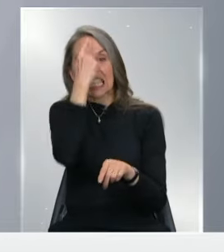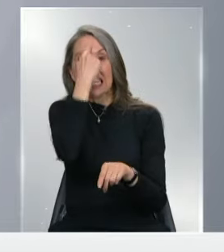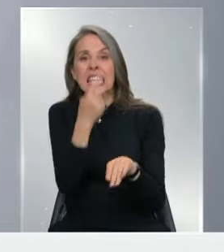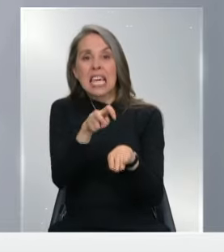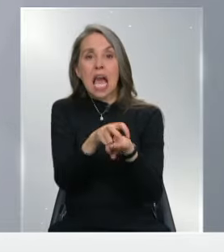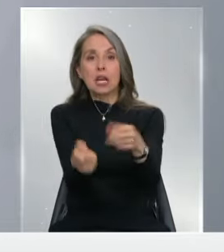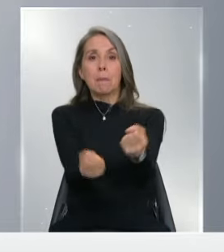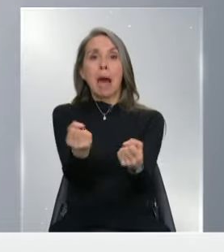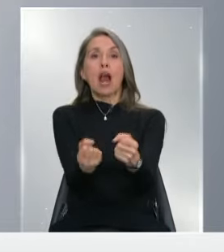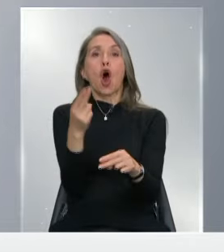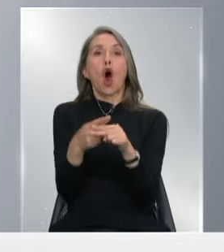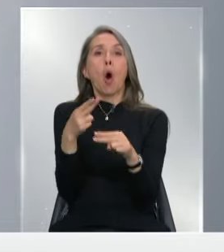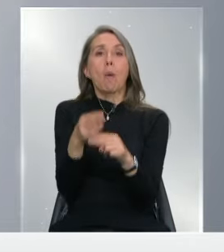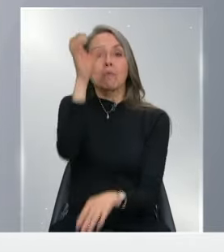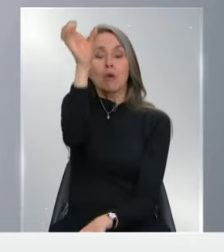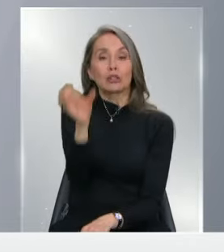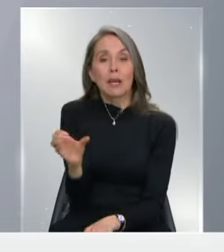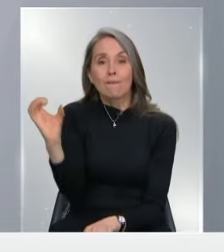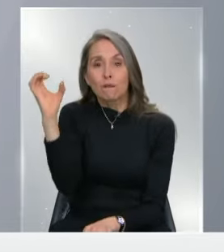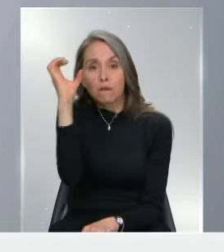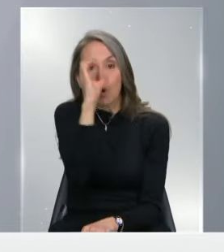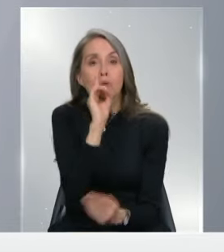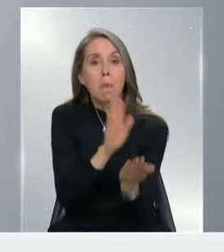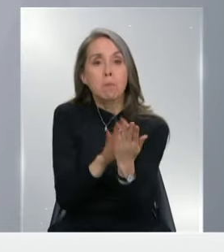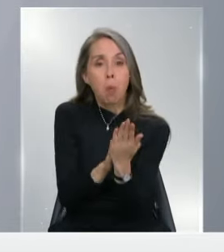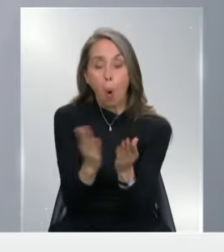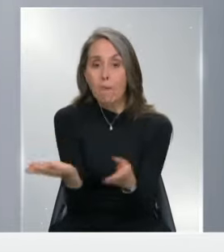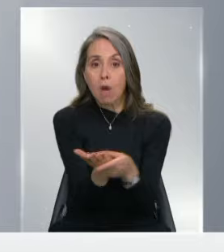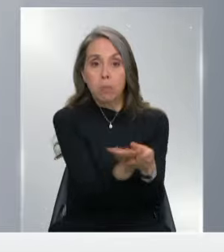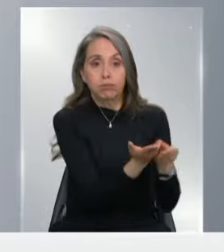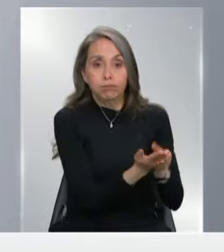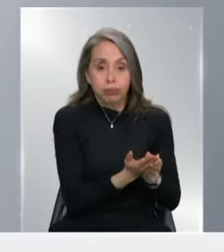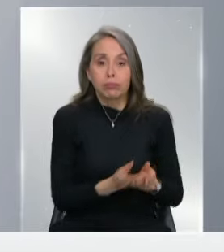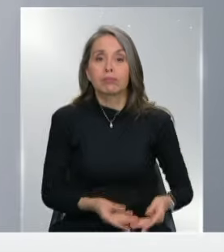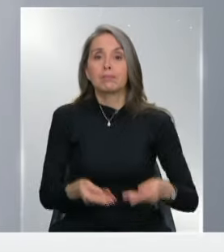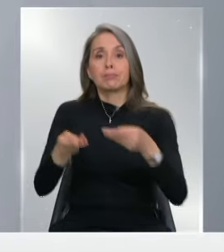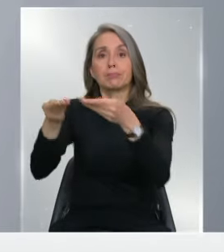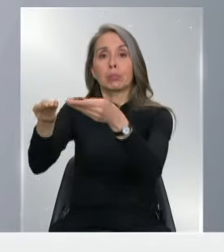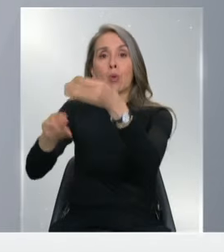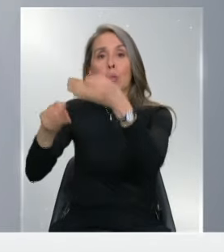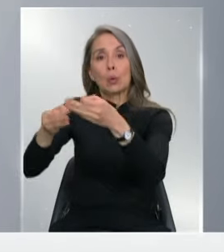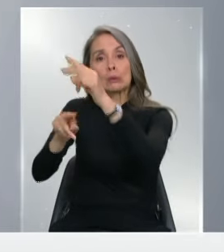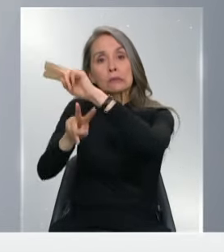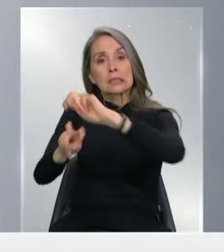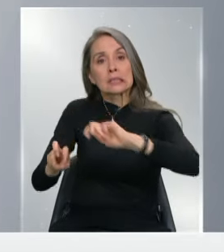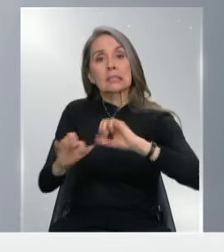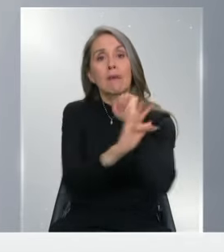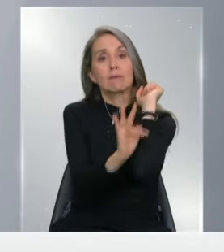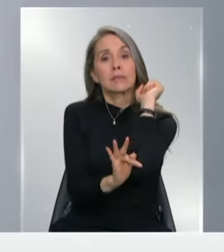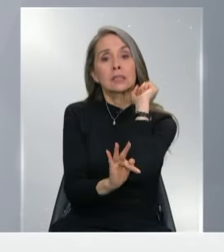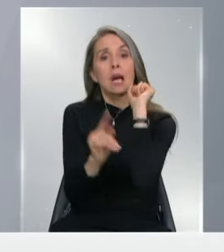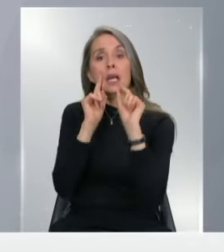iba al volante. Sin embargo, están en la búsqueda de pruebas contundentes que permitan una persecución